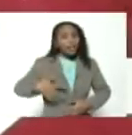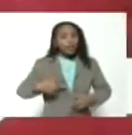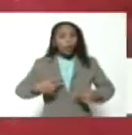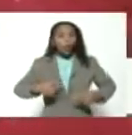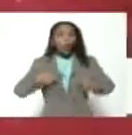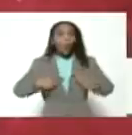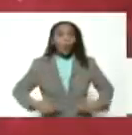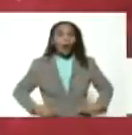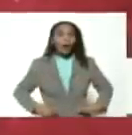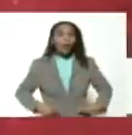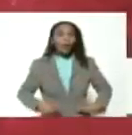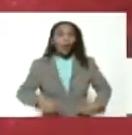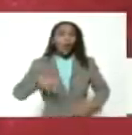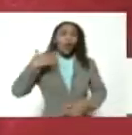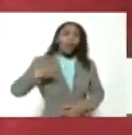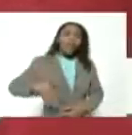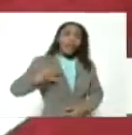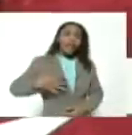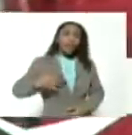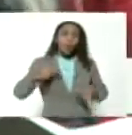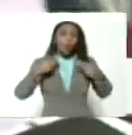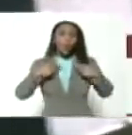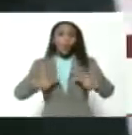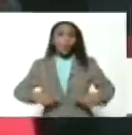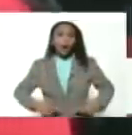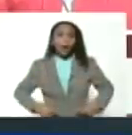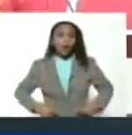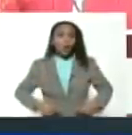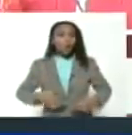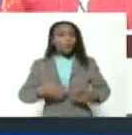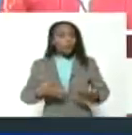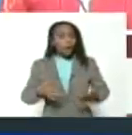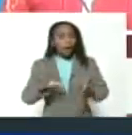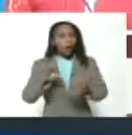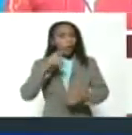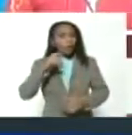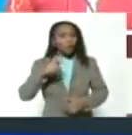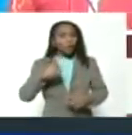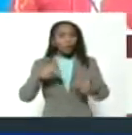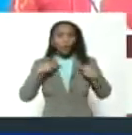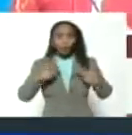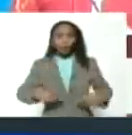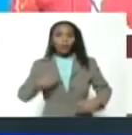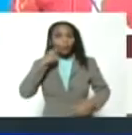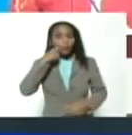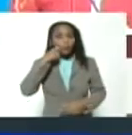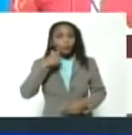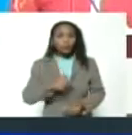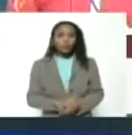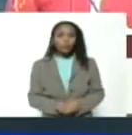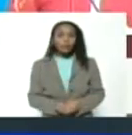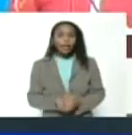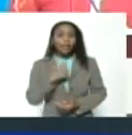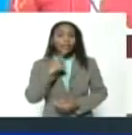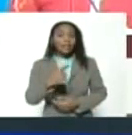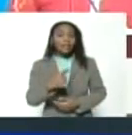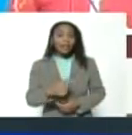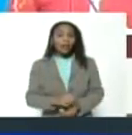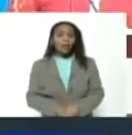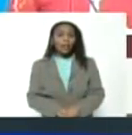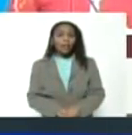humanos, los derechos humanos de la humanidad. Decía el cantautor Ali